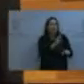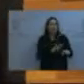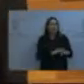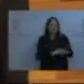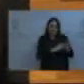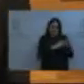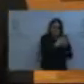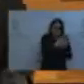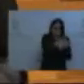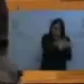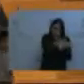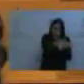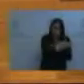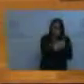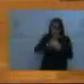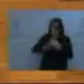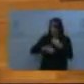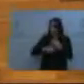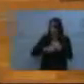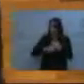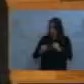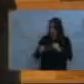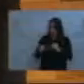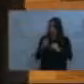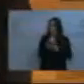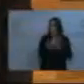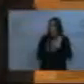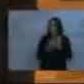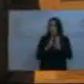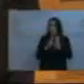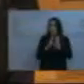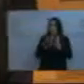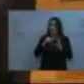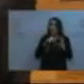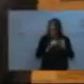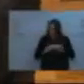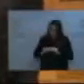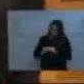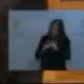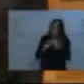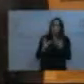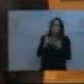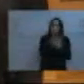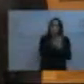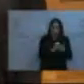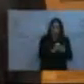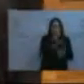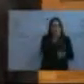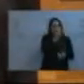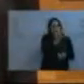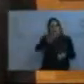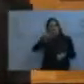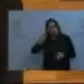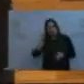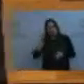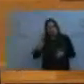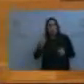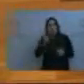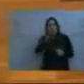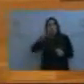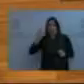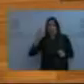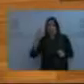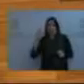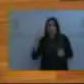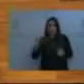consejera. En la moción aprobada, aquel punto tercero, que fue aprobada por unanimidad de este Parlamento, socialistas, Izquierda Unida y Partido Popular,